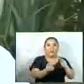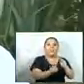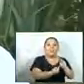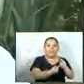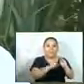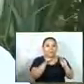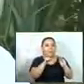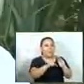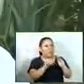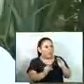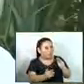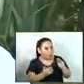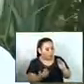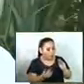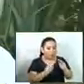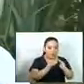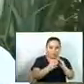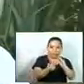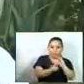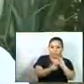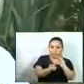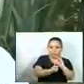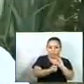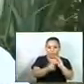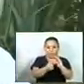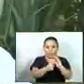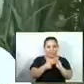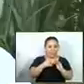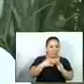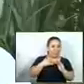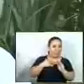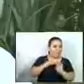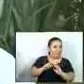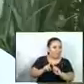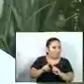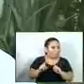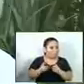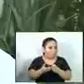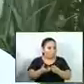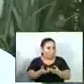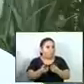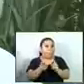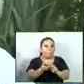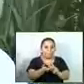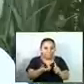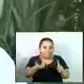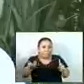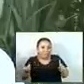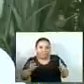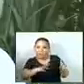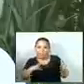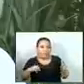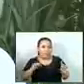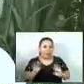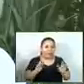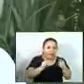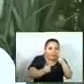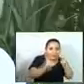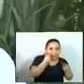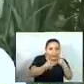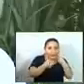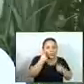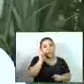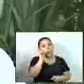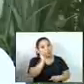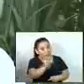es aquella situación donde ya hay como una especie de desapego pues ya las familias no se suelen frecuentar y todo y esto incurre en